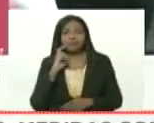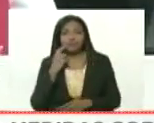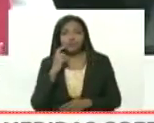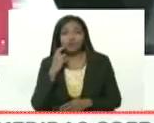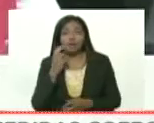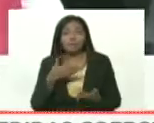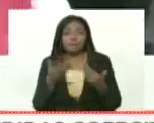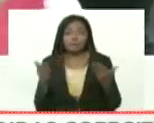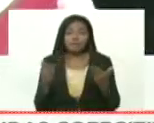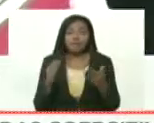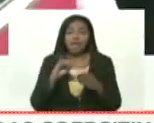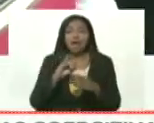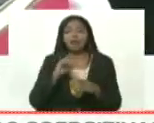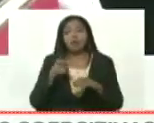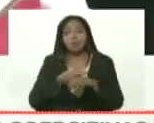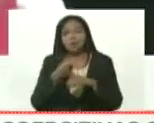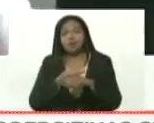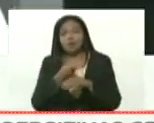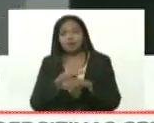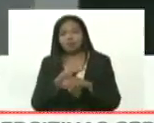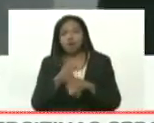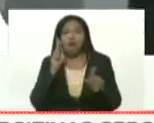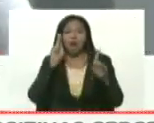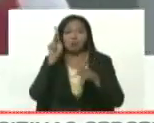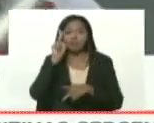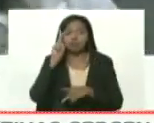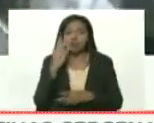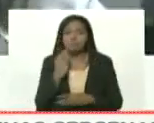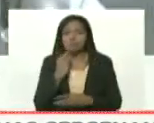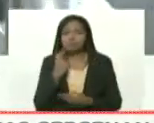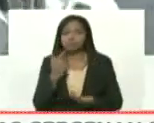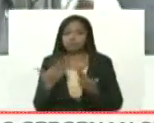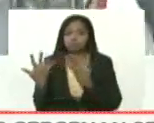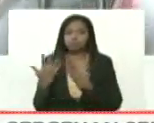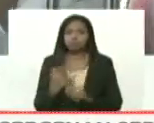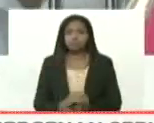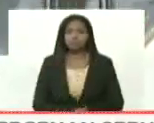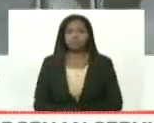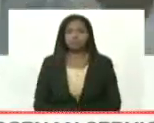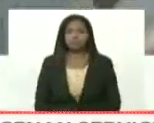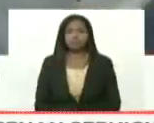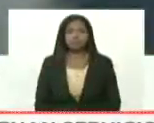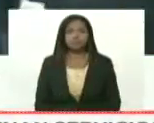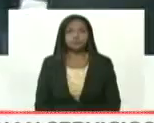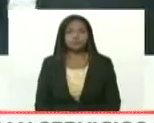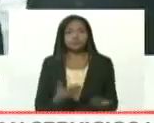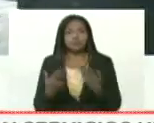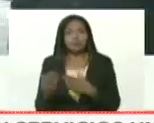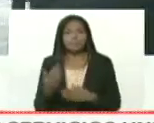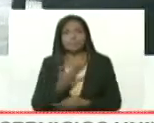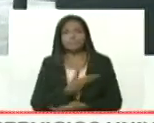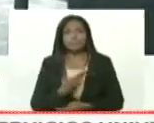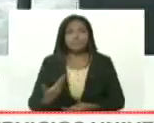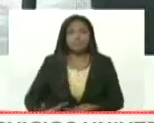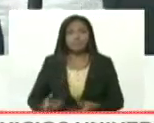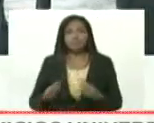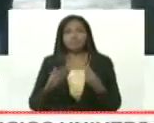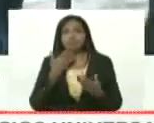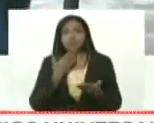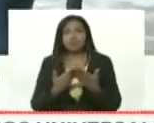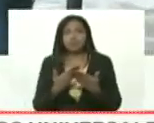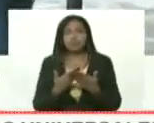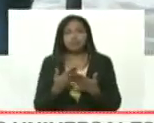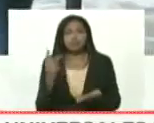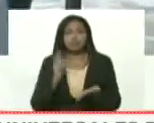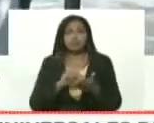al gobernador Héctor Rodríguez y a los profesores del comité que expliquen la experiencia. Adelante, profesor. Buenas tardes, presidente. Muchísimas gracias por